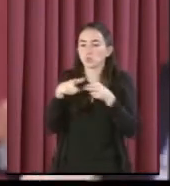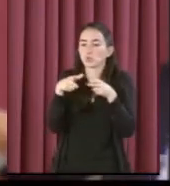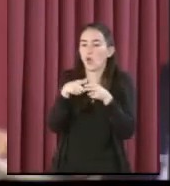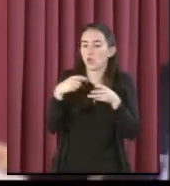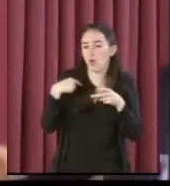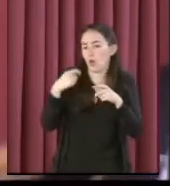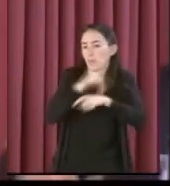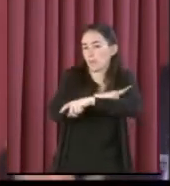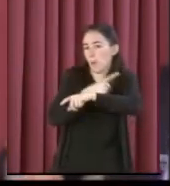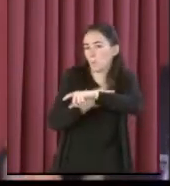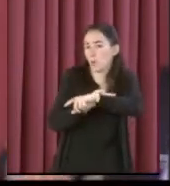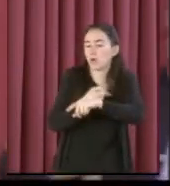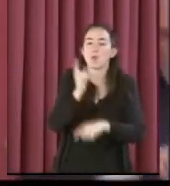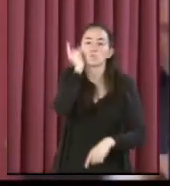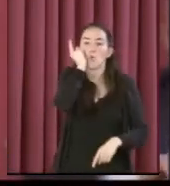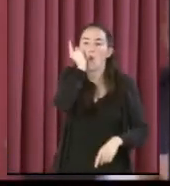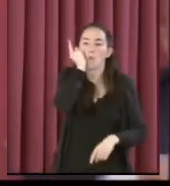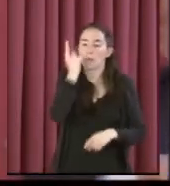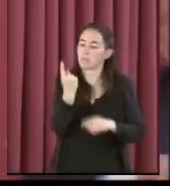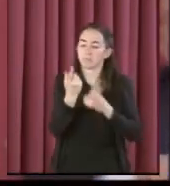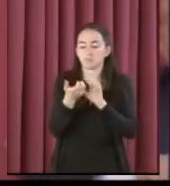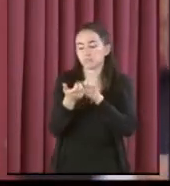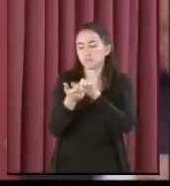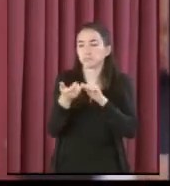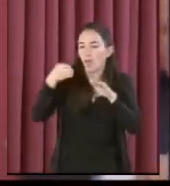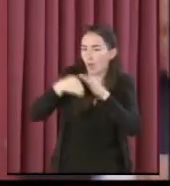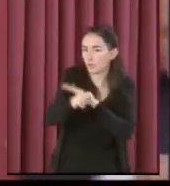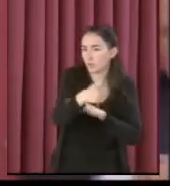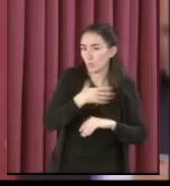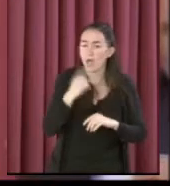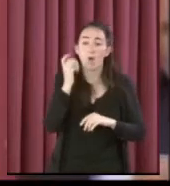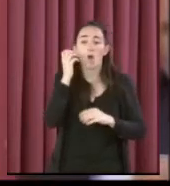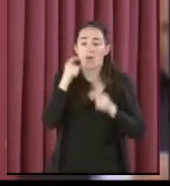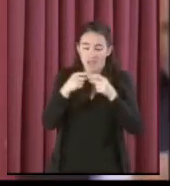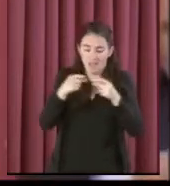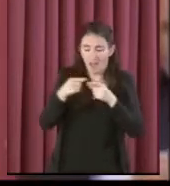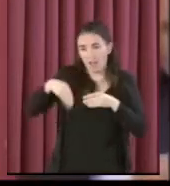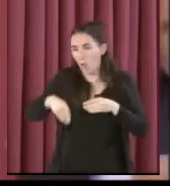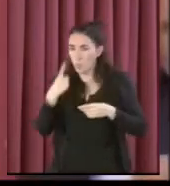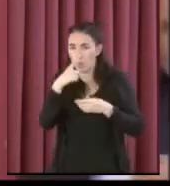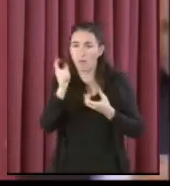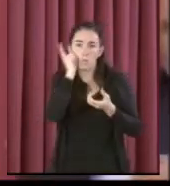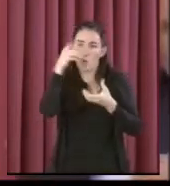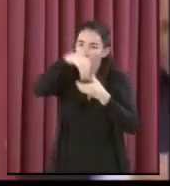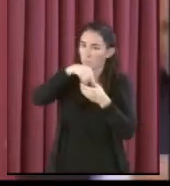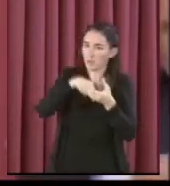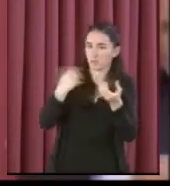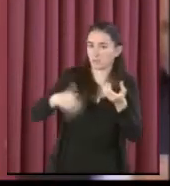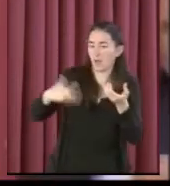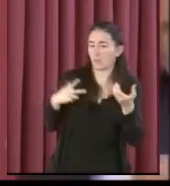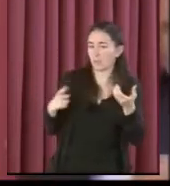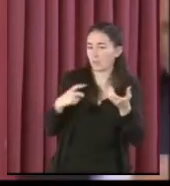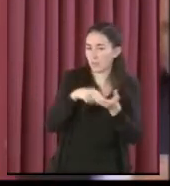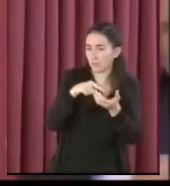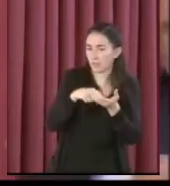las instalaciones con el móvil. El móvil será también el carnet y además Logroño.es desarrollará la aplicación